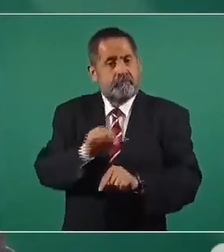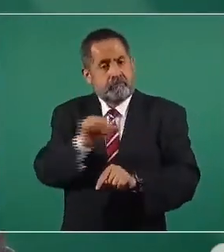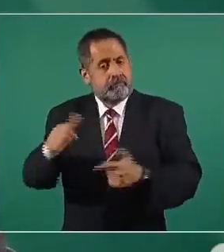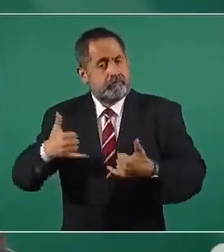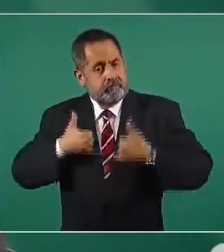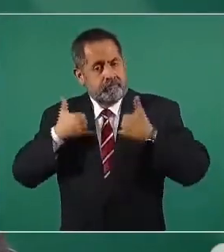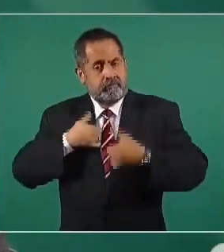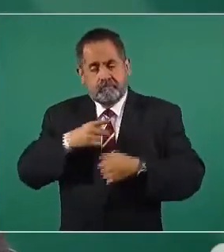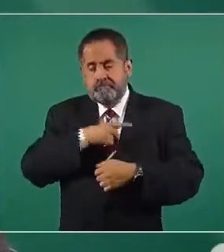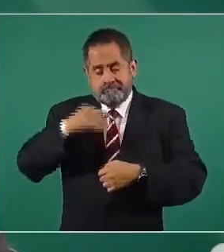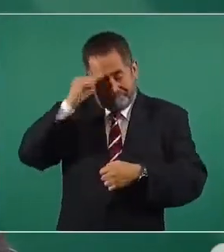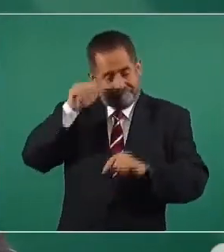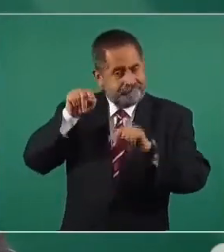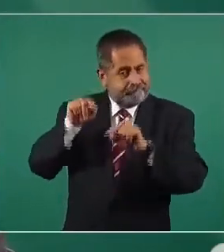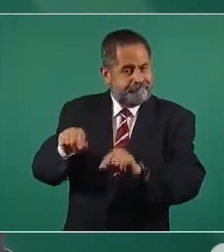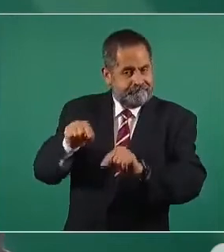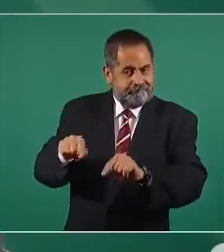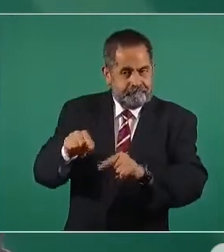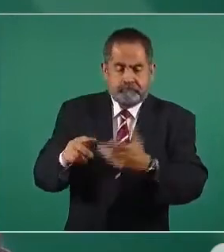adolescentes,